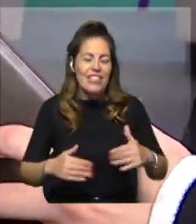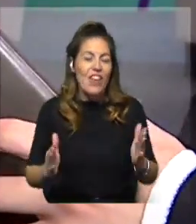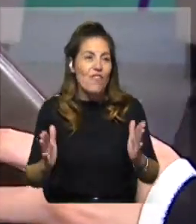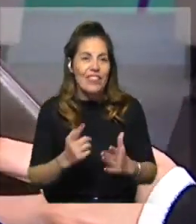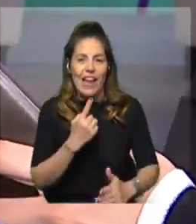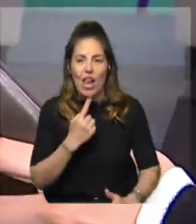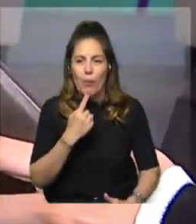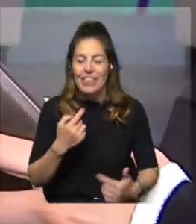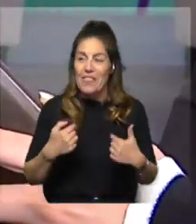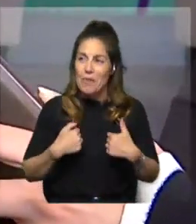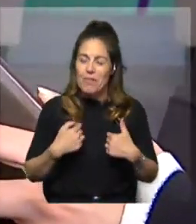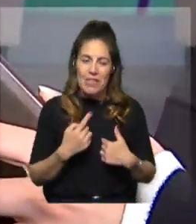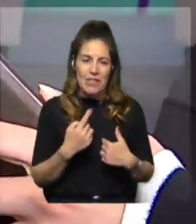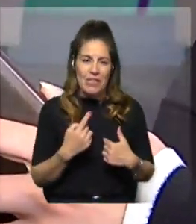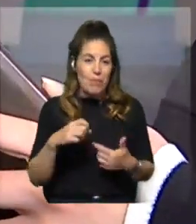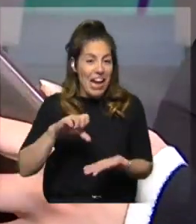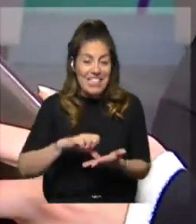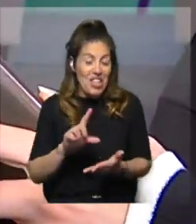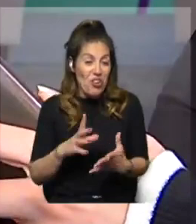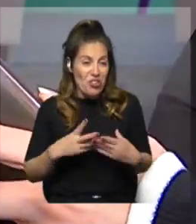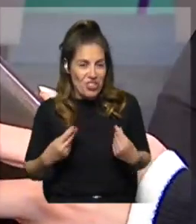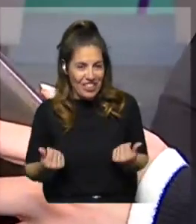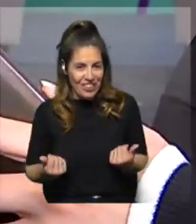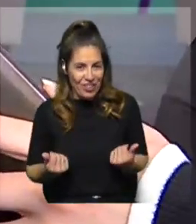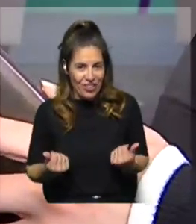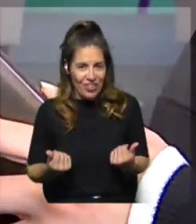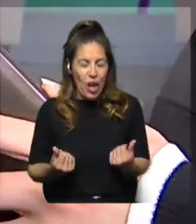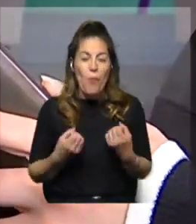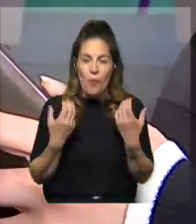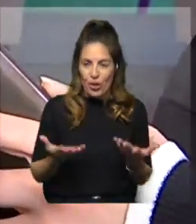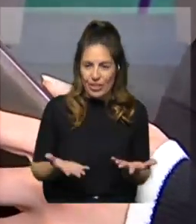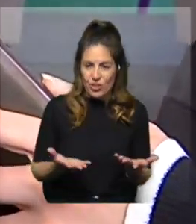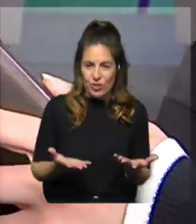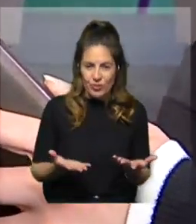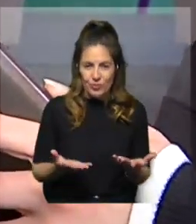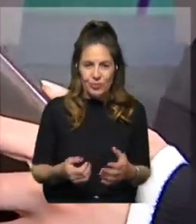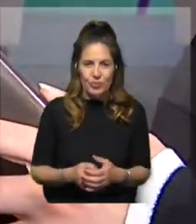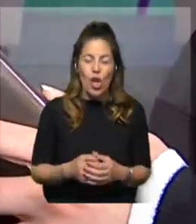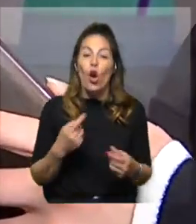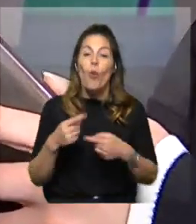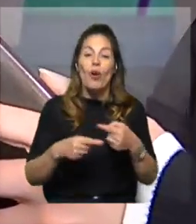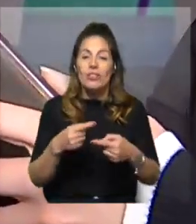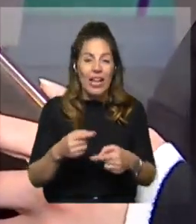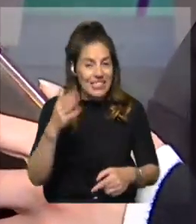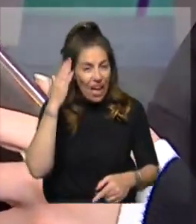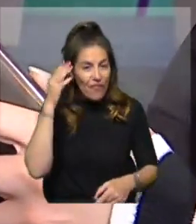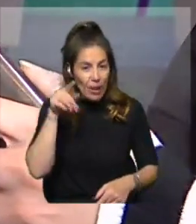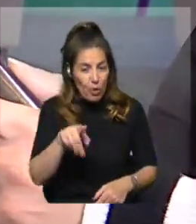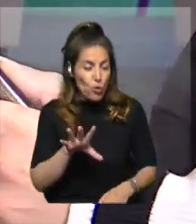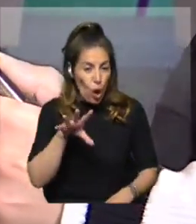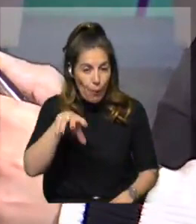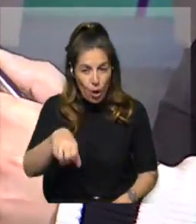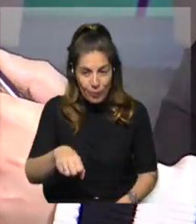política de mi país no siento. Es por eso. ¿Cómo ha seguido? Sabemos de su